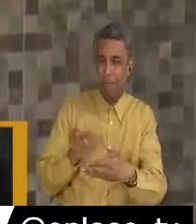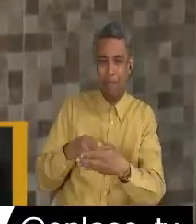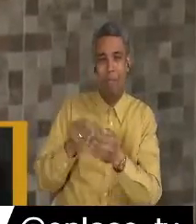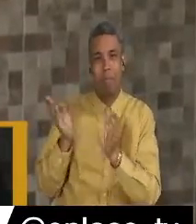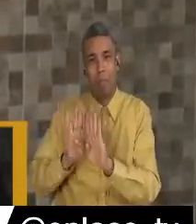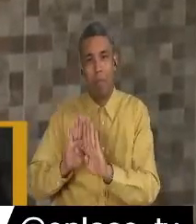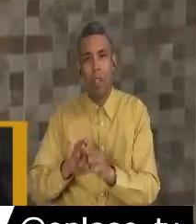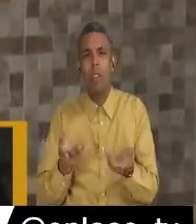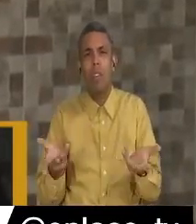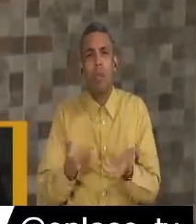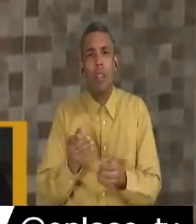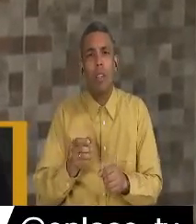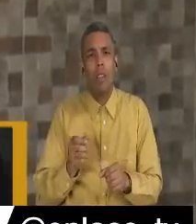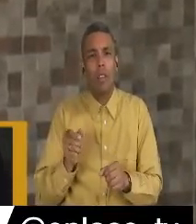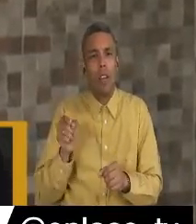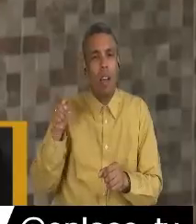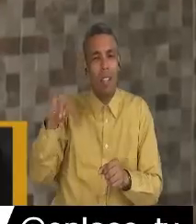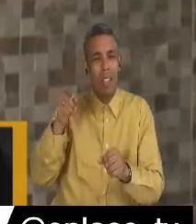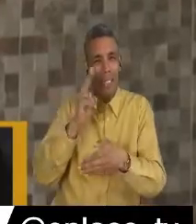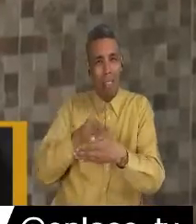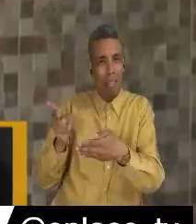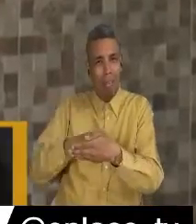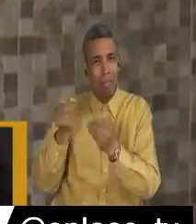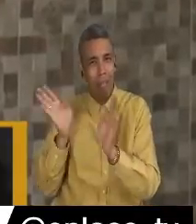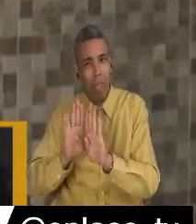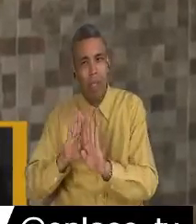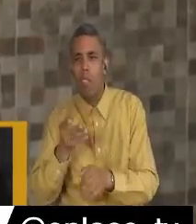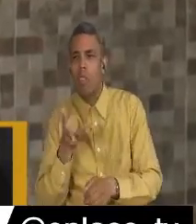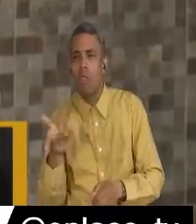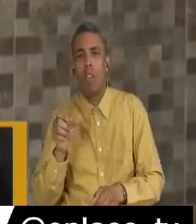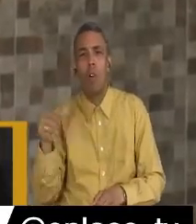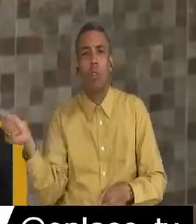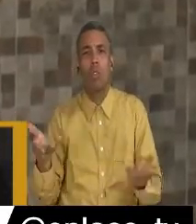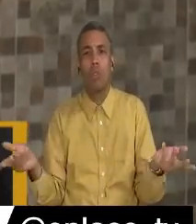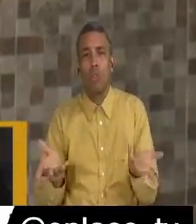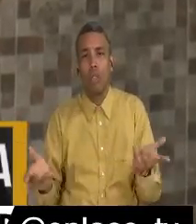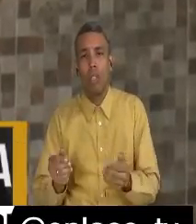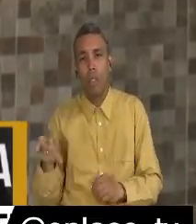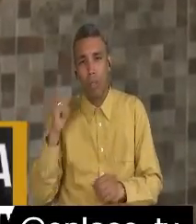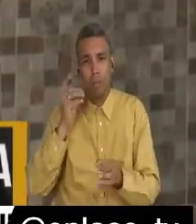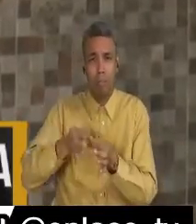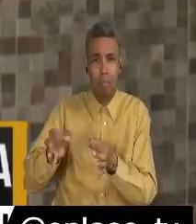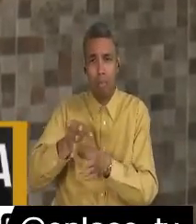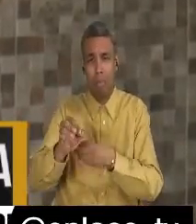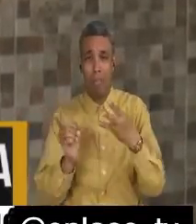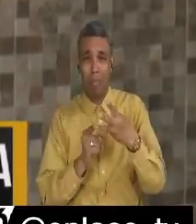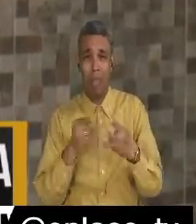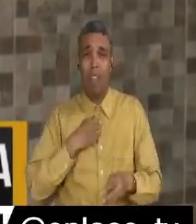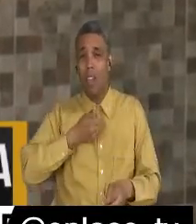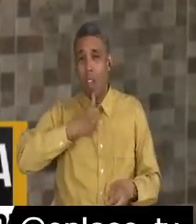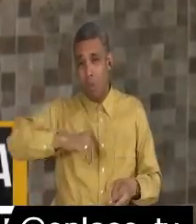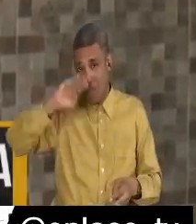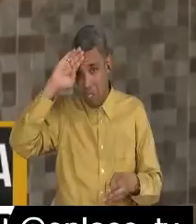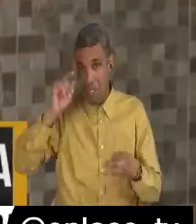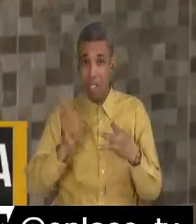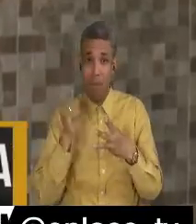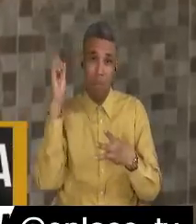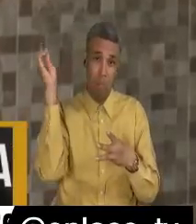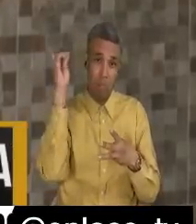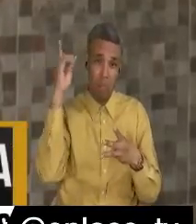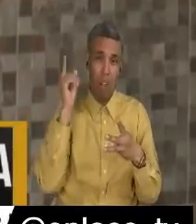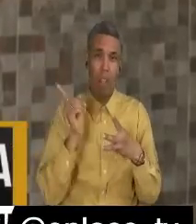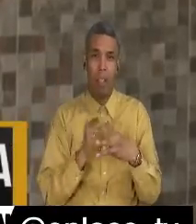Barbosa, Antioquia. De esa forma, en 30 días Rediva deberá entregar dicho plan de contingencia para que se proceda a tomar decisiones y trasladar dichas